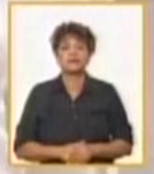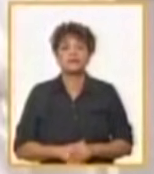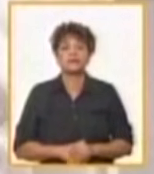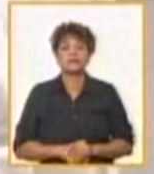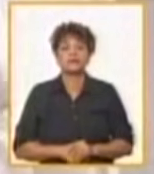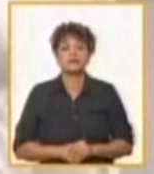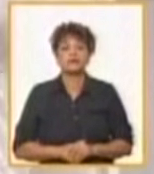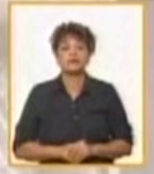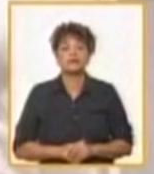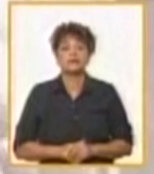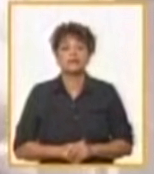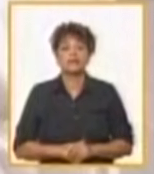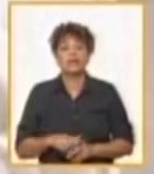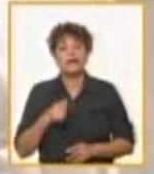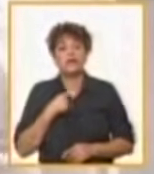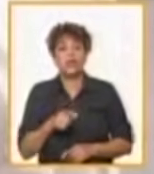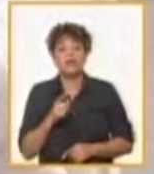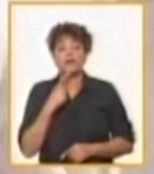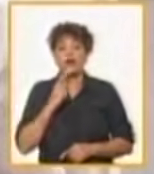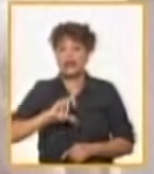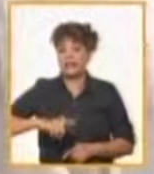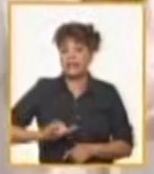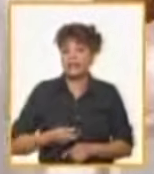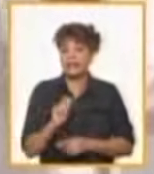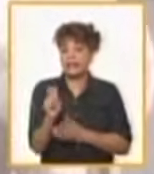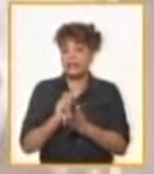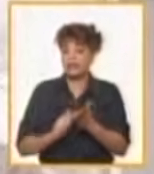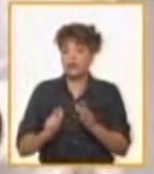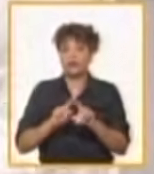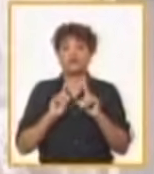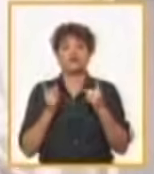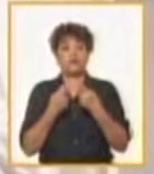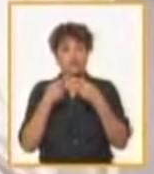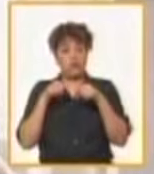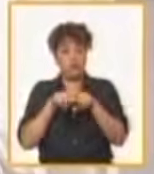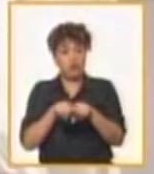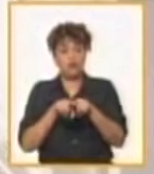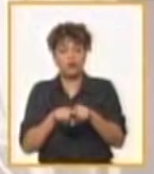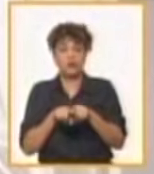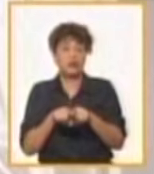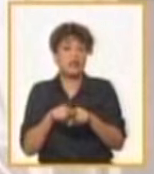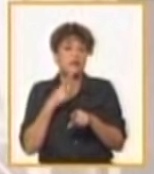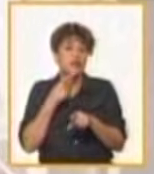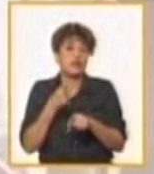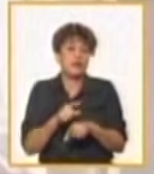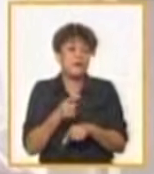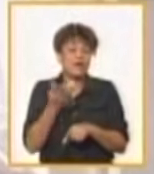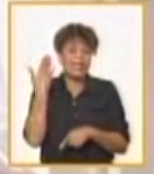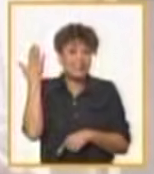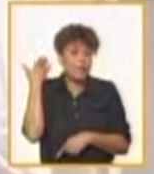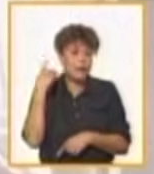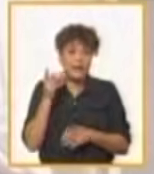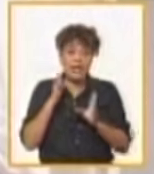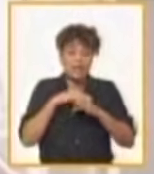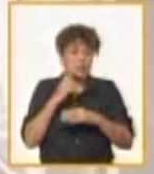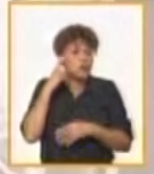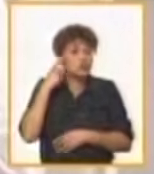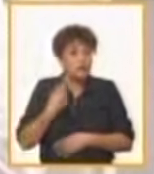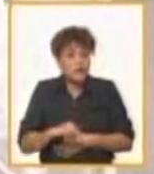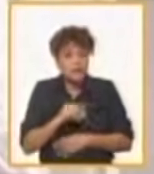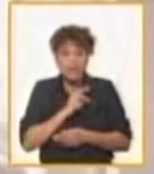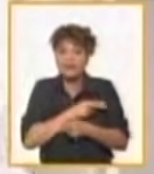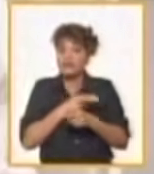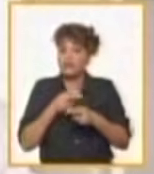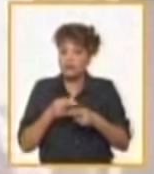esos intelectuales, esos artistas que no han vivido una, vamos a decir,